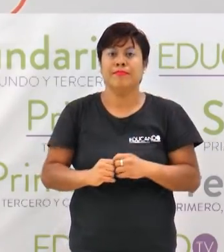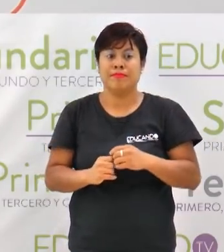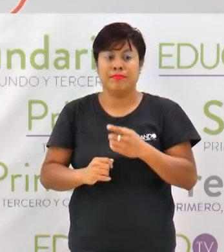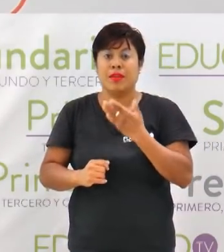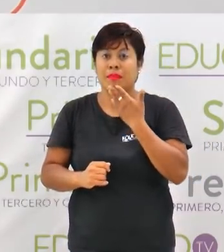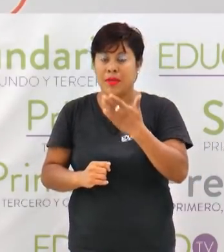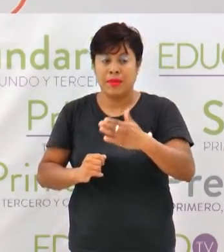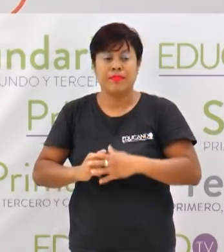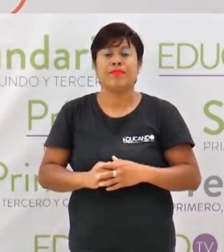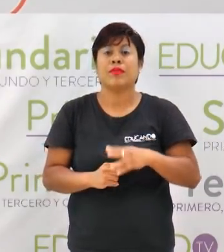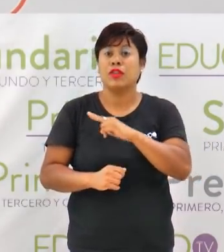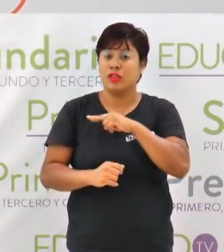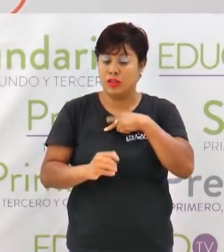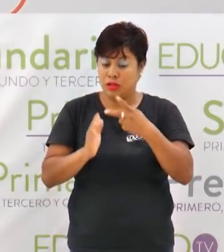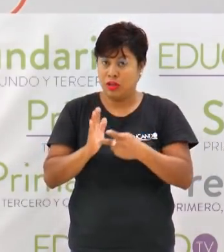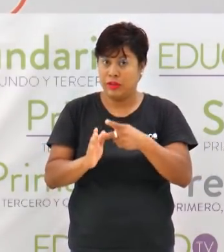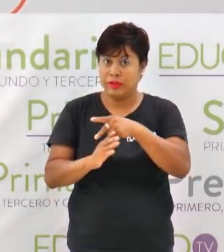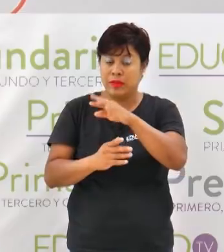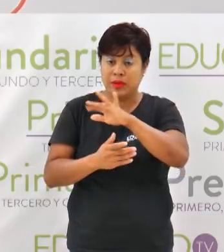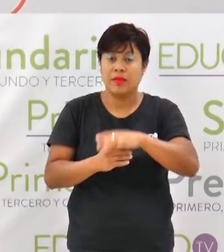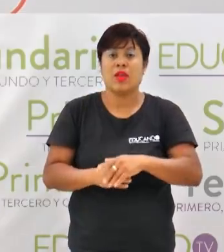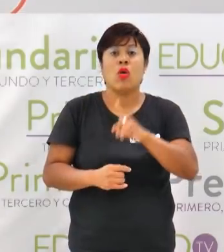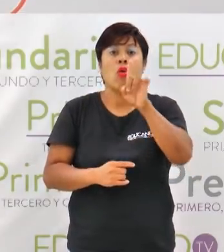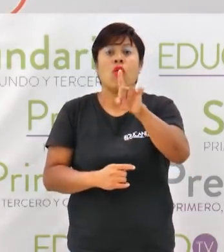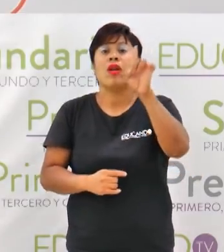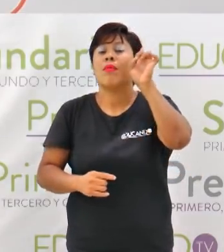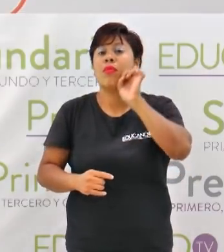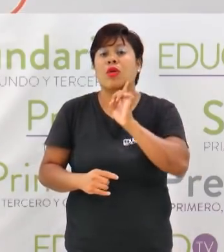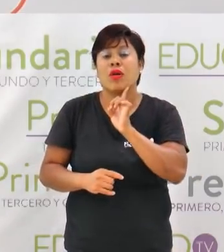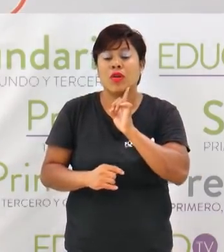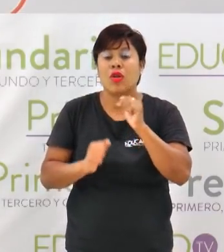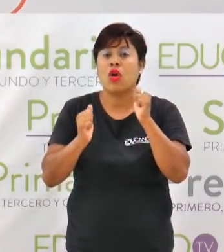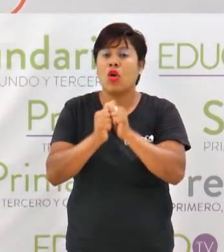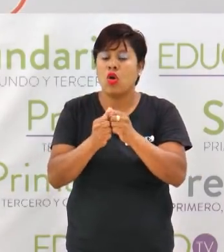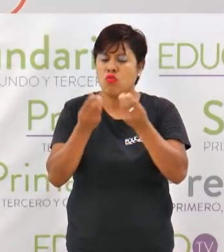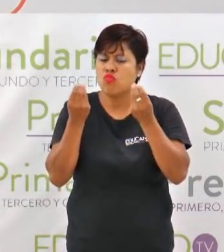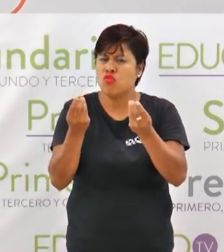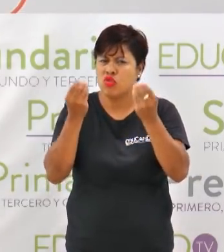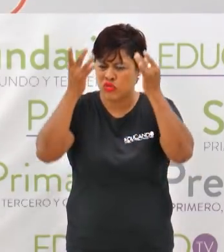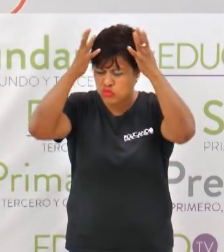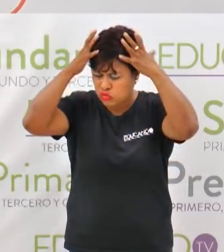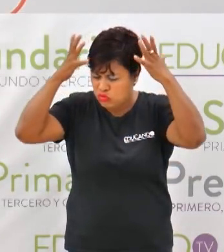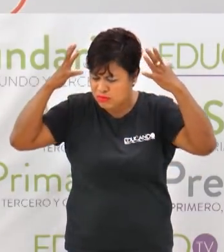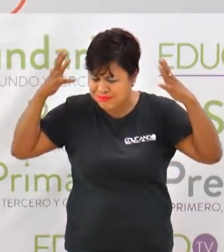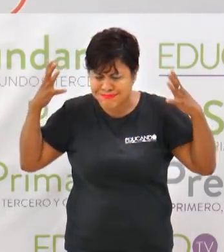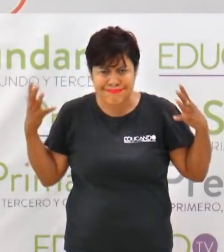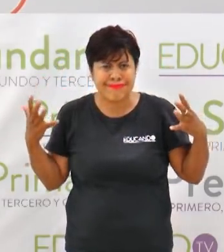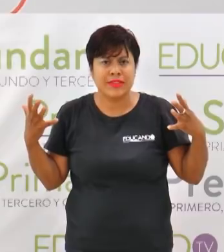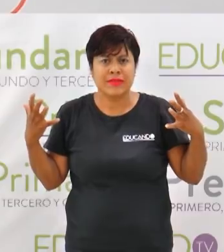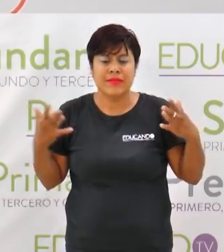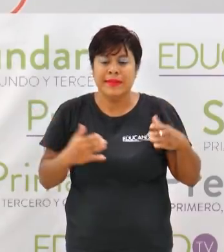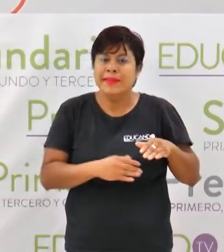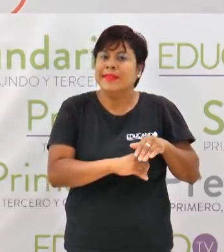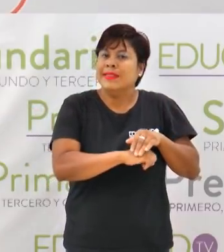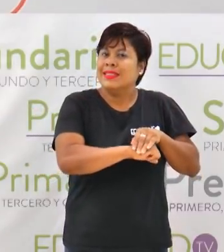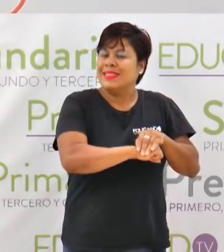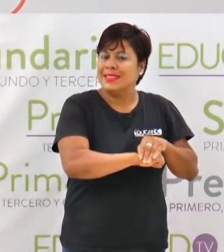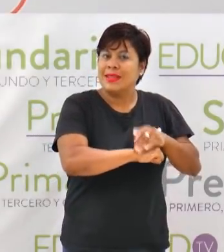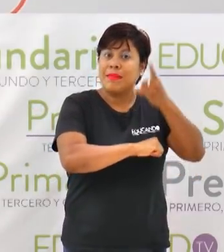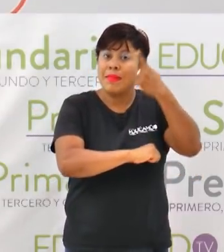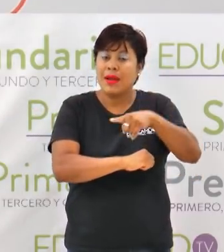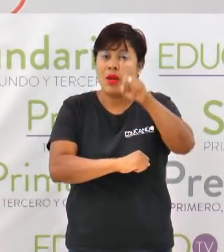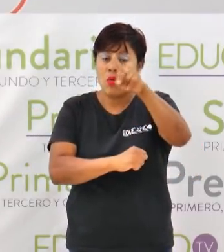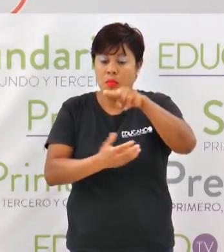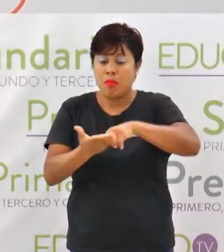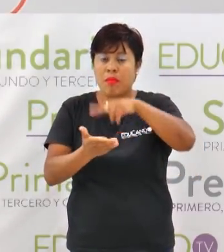Bien, nuevamente lo vamos a leer. Una mujer con abundante cabello posaba